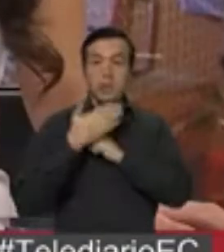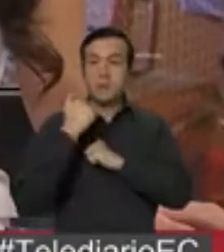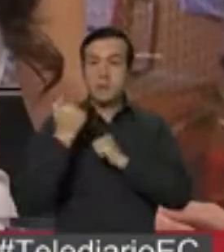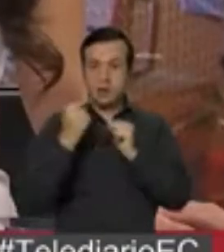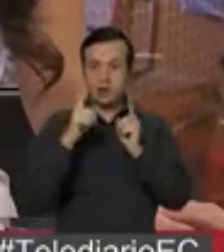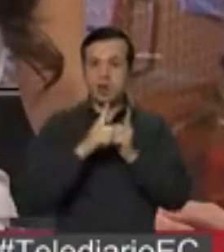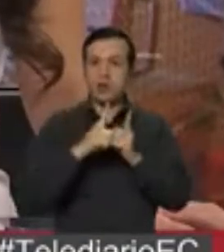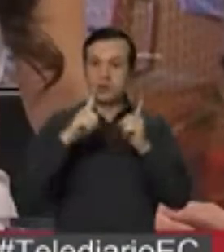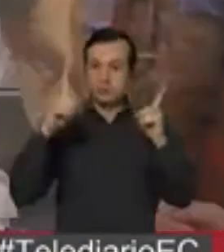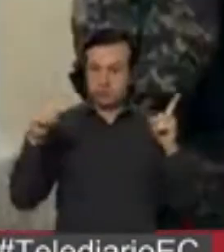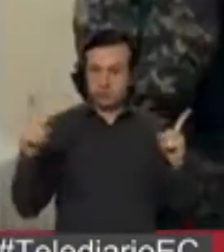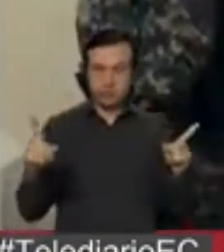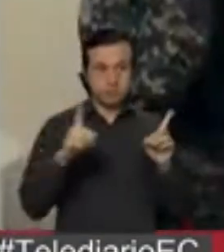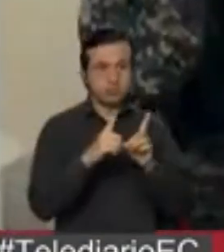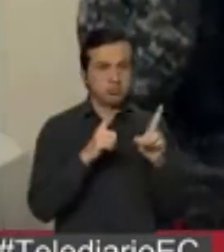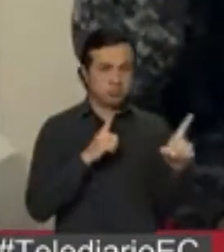social.